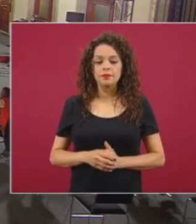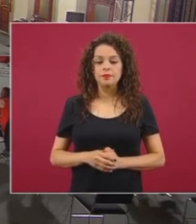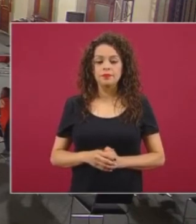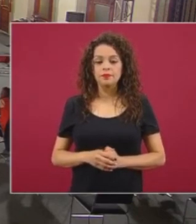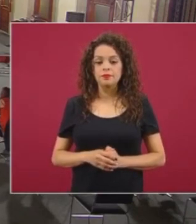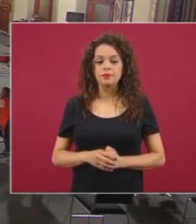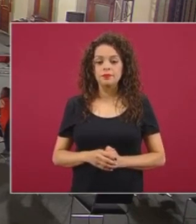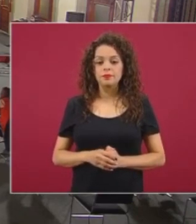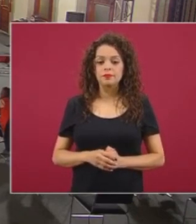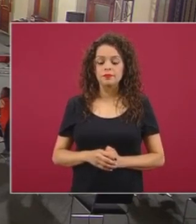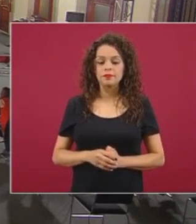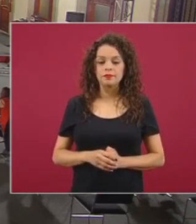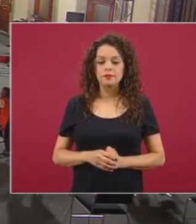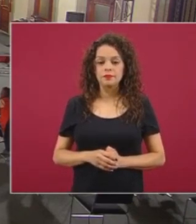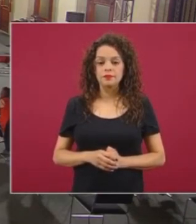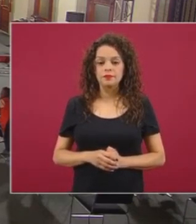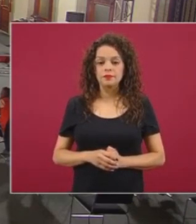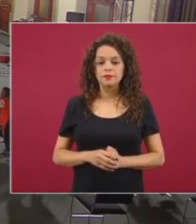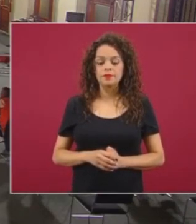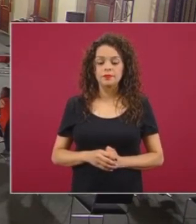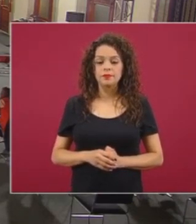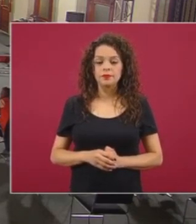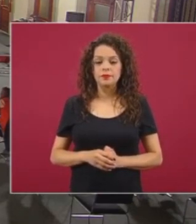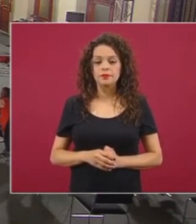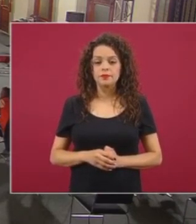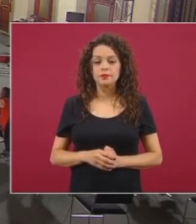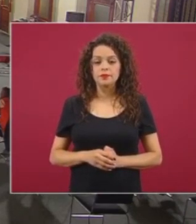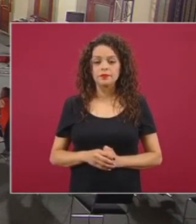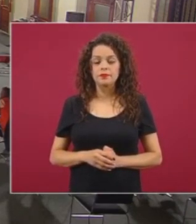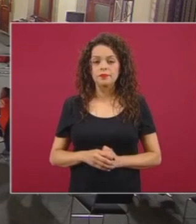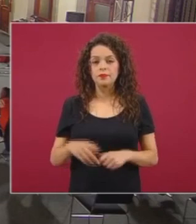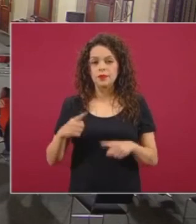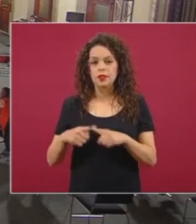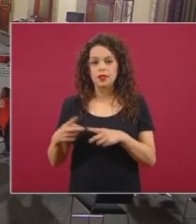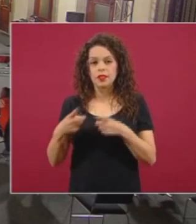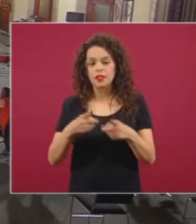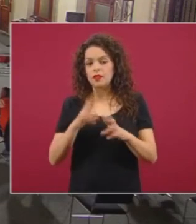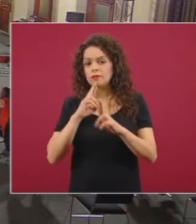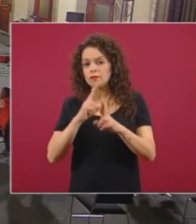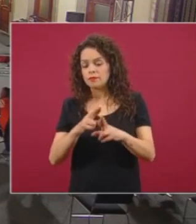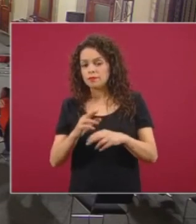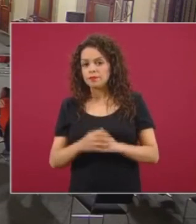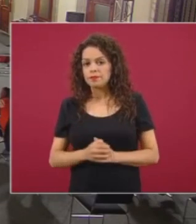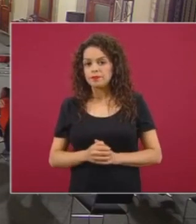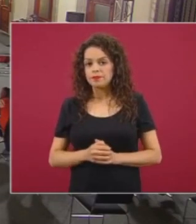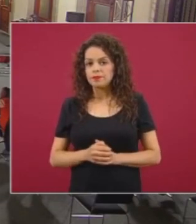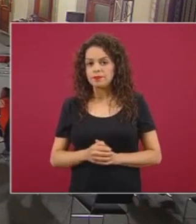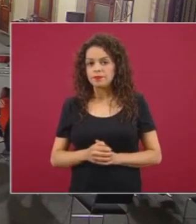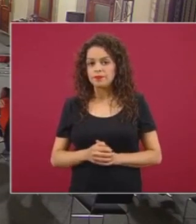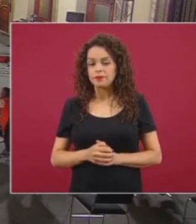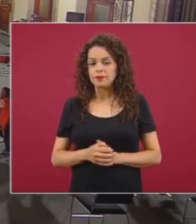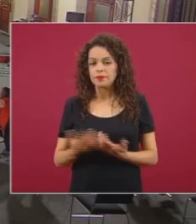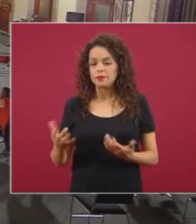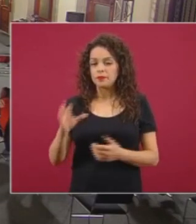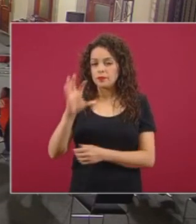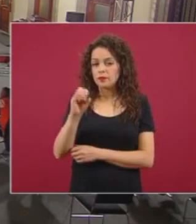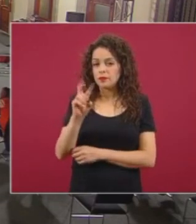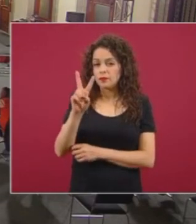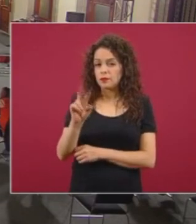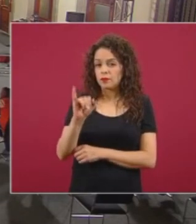agenda de igualdad de las mujeres. Bueno, el COVID-19 puso